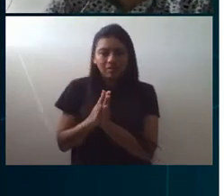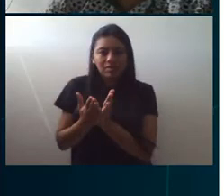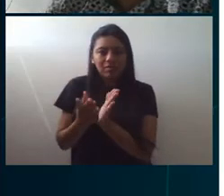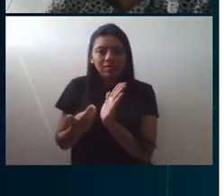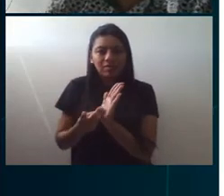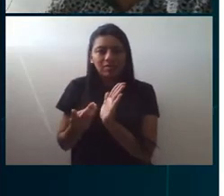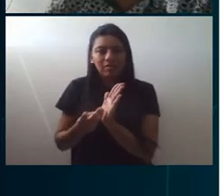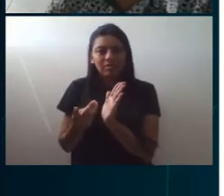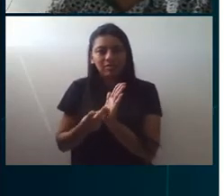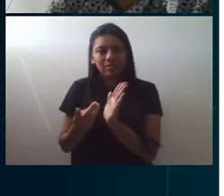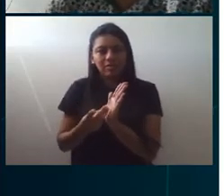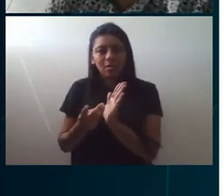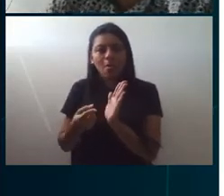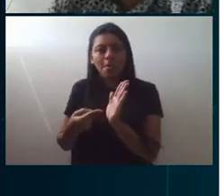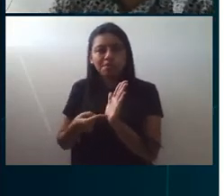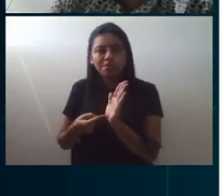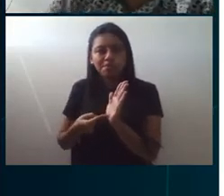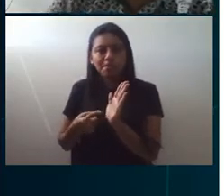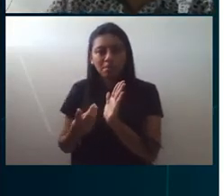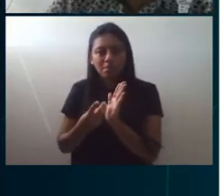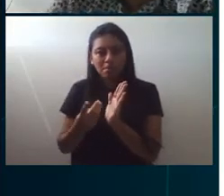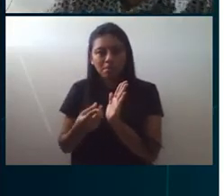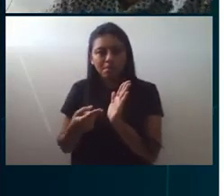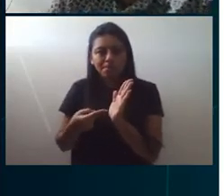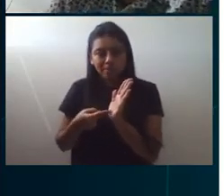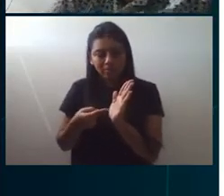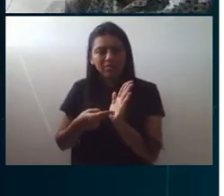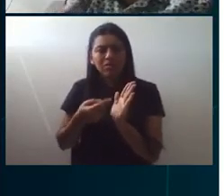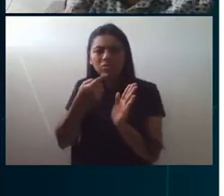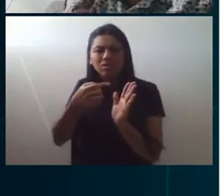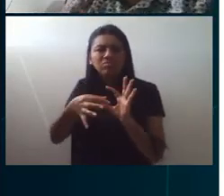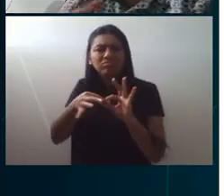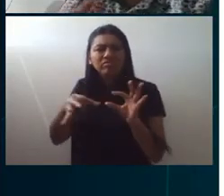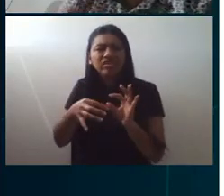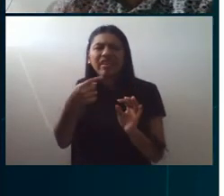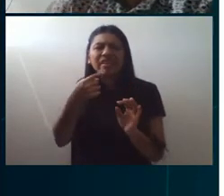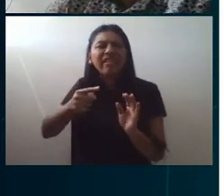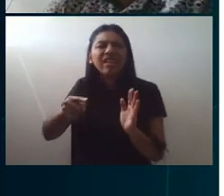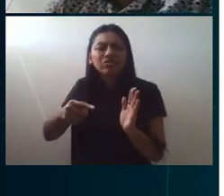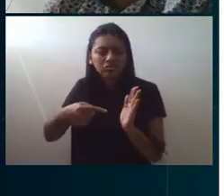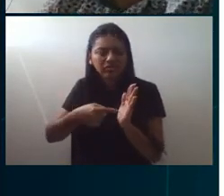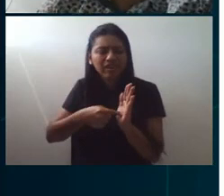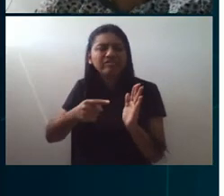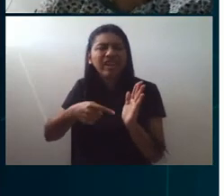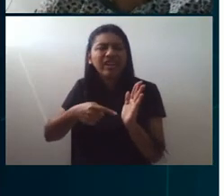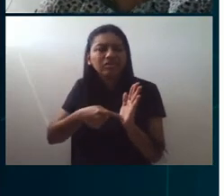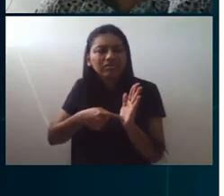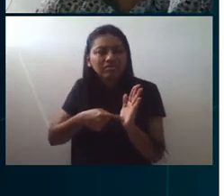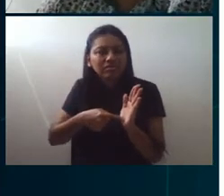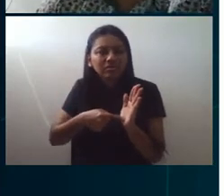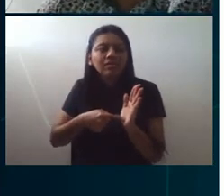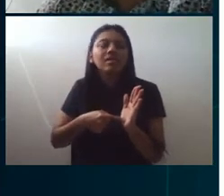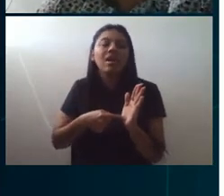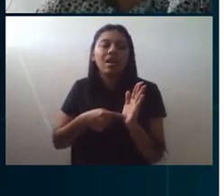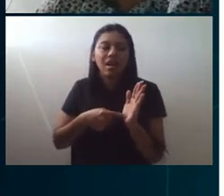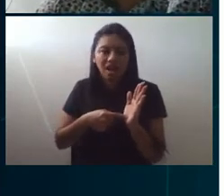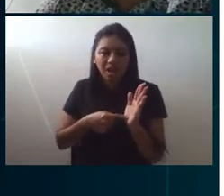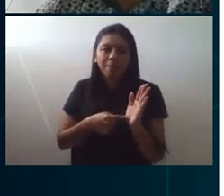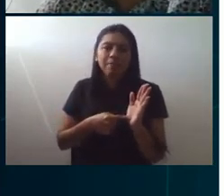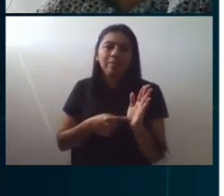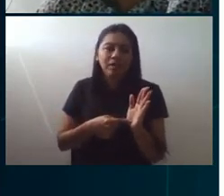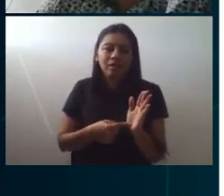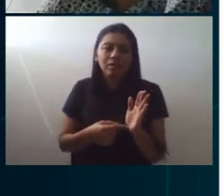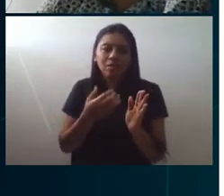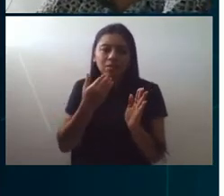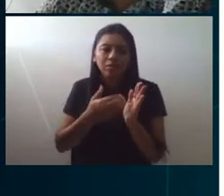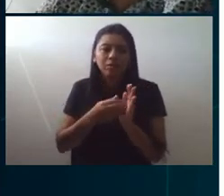habla de lematización, digamos, esa es como la definición exacta que dan todos los autores, es volver a la palabra diccionario. Como ustedes ven aquí, es ¿Qué vi? Entonces,